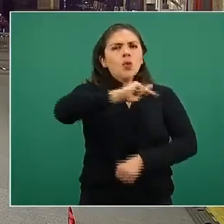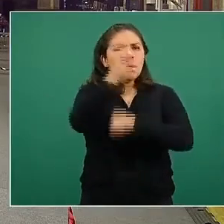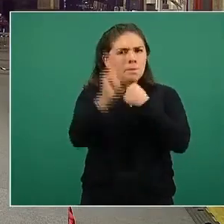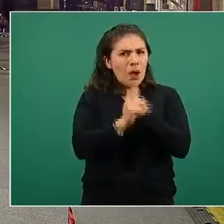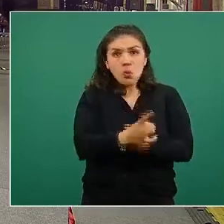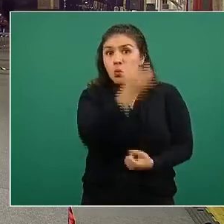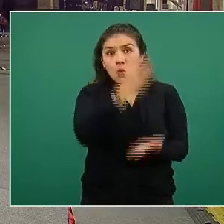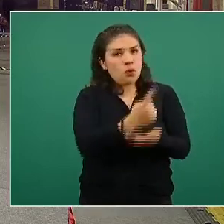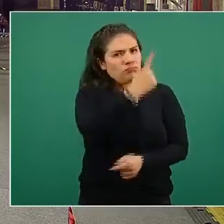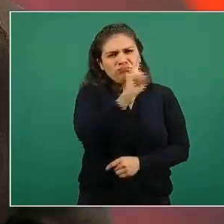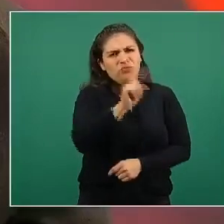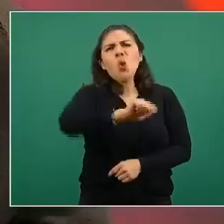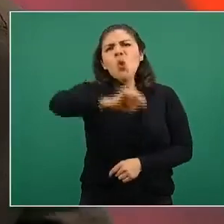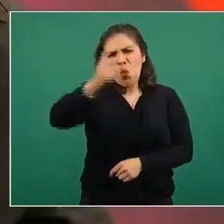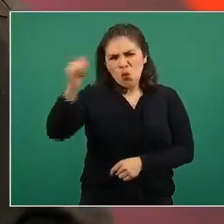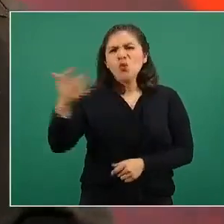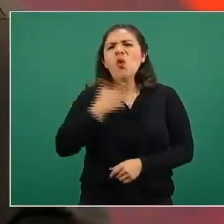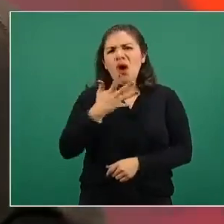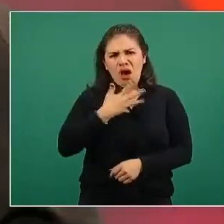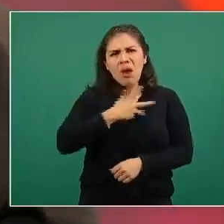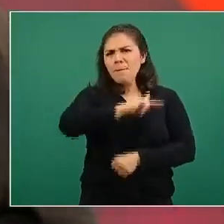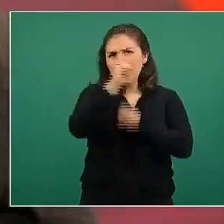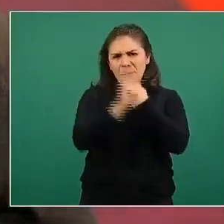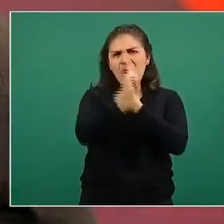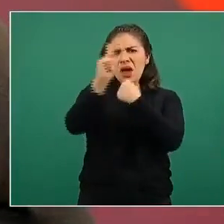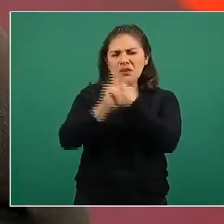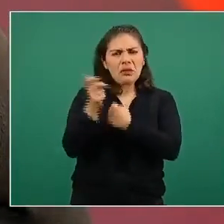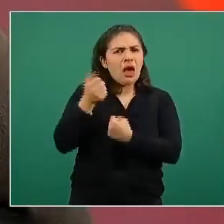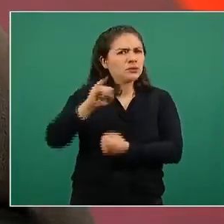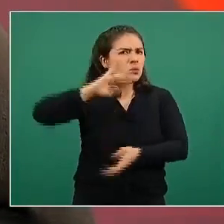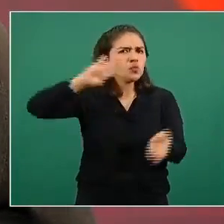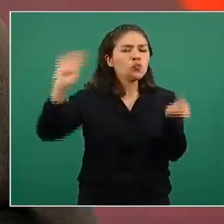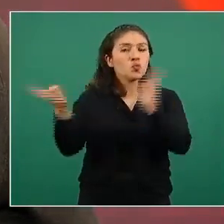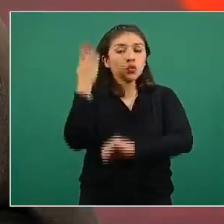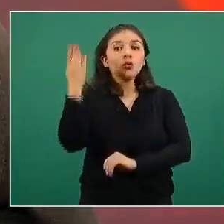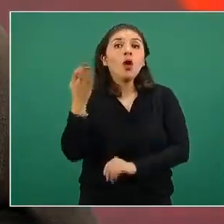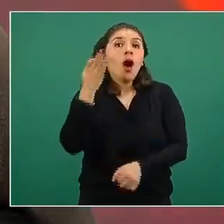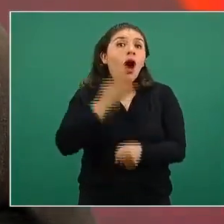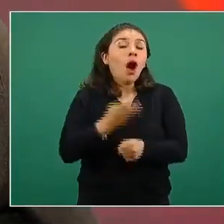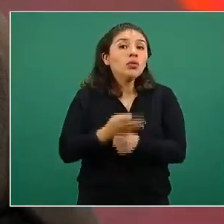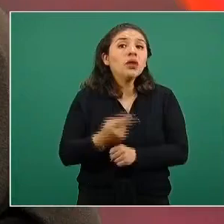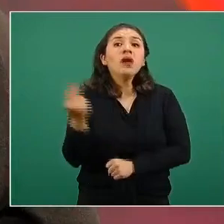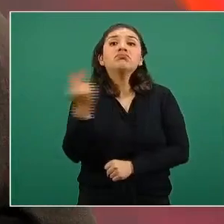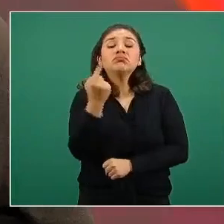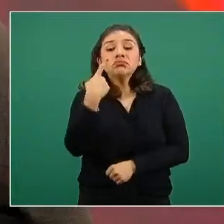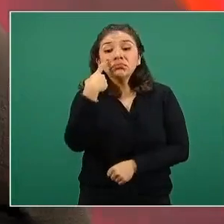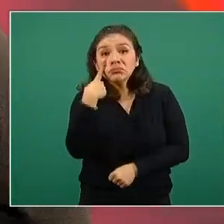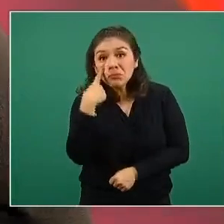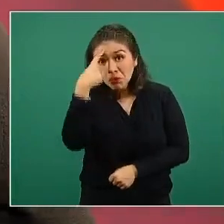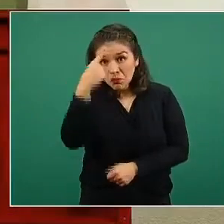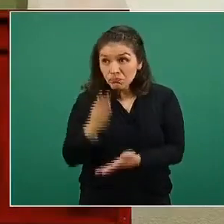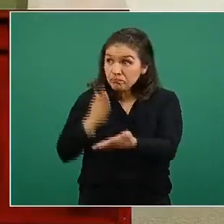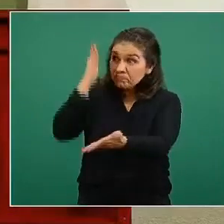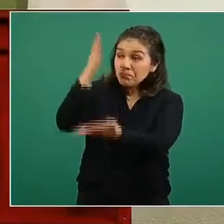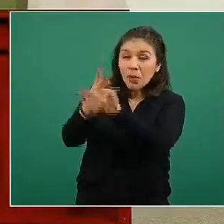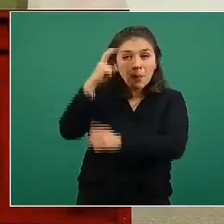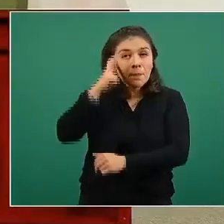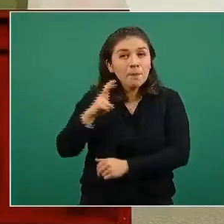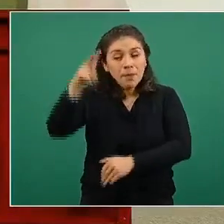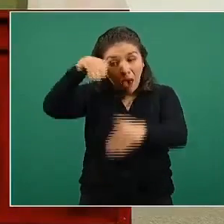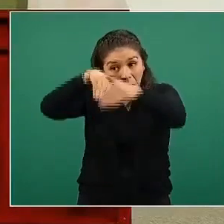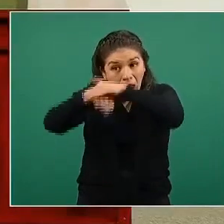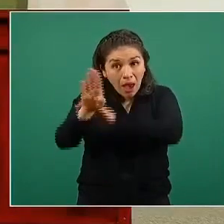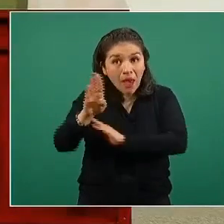solamente Canadá, hay muchos otros países en el mundo que están requiriendo para viajar al mismo, es decir, para ingresar